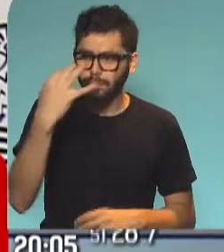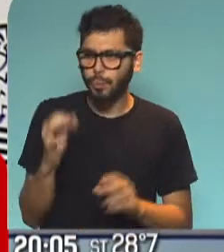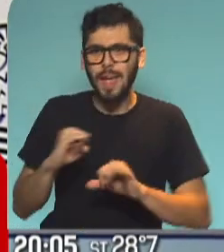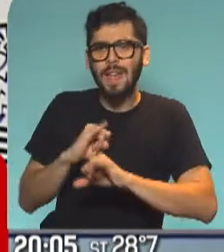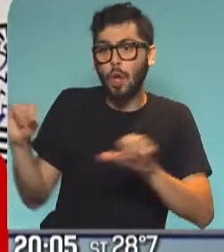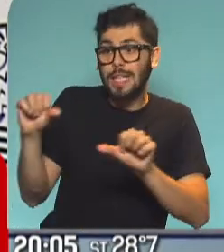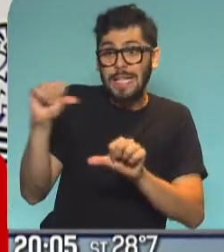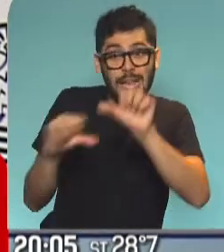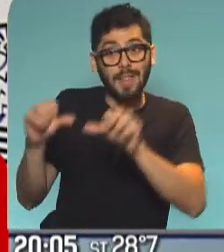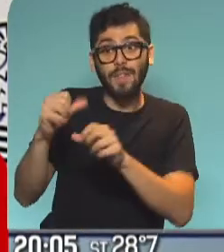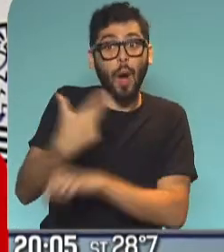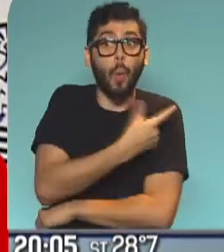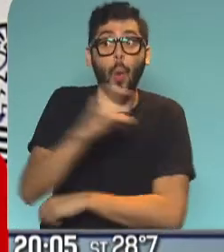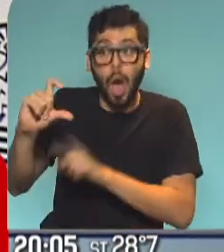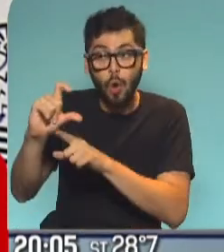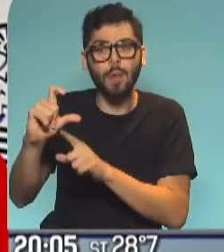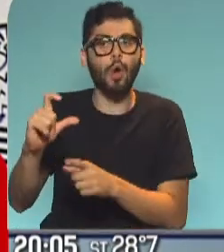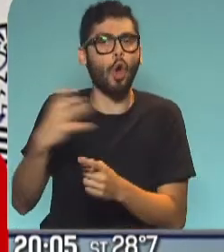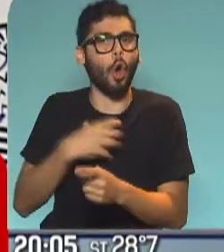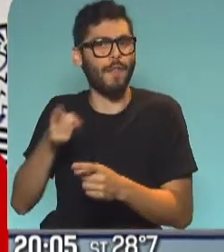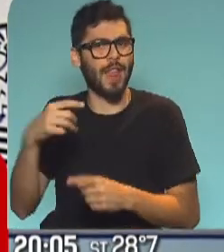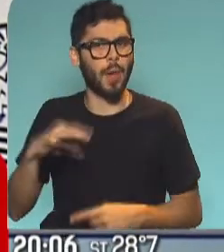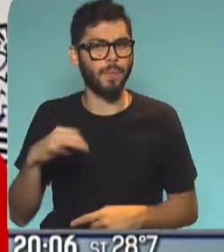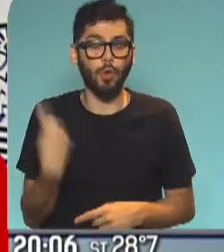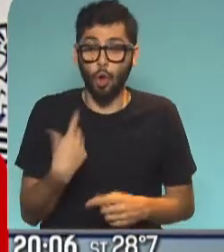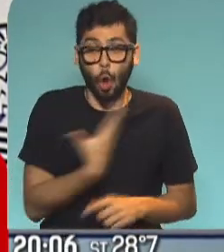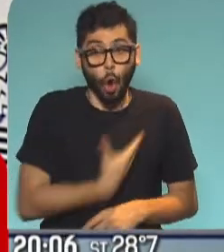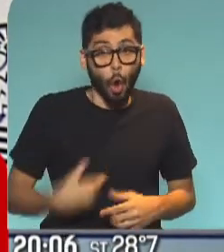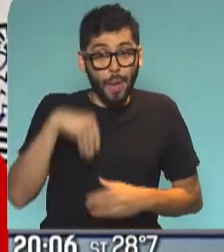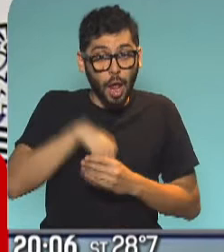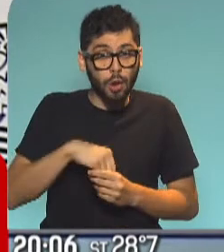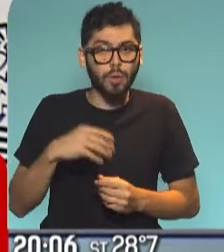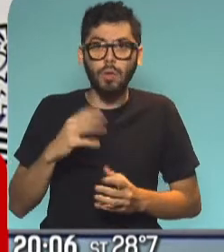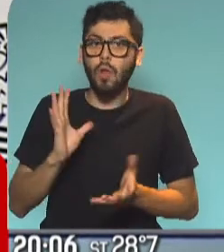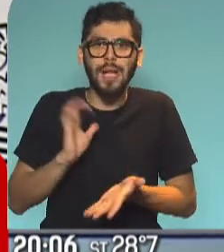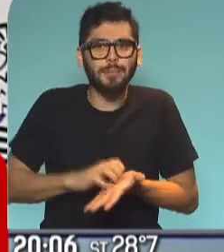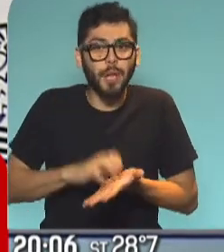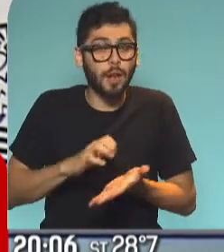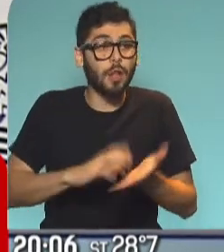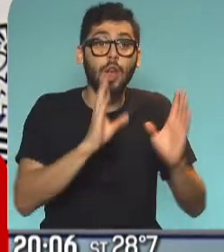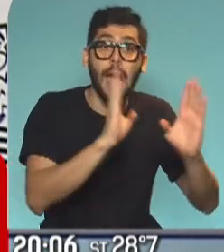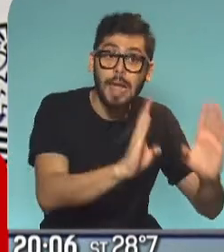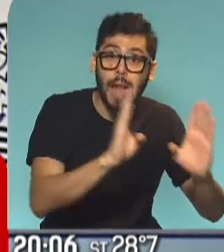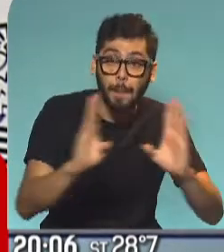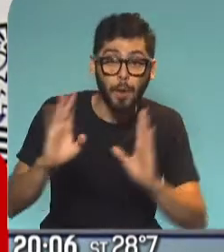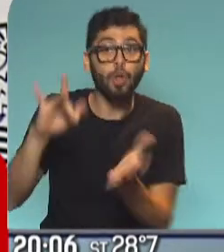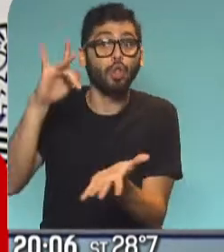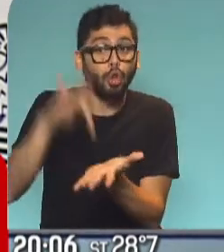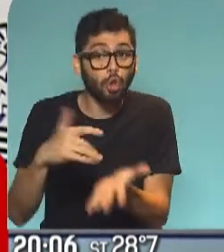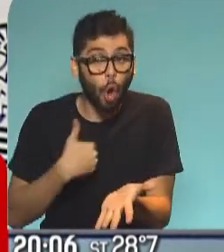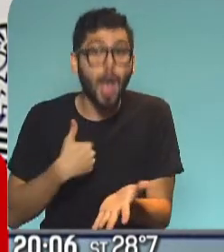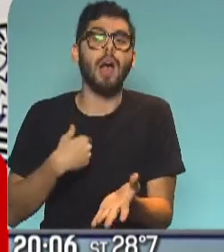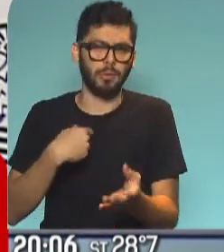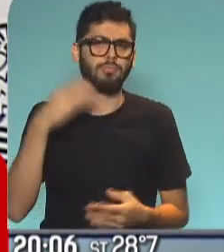científica de las vacunas y nosotros vamos a esperar cada uno de nosotros en el gobierno a que nos toque de acuerdo a cada una de las personas a los grupos